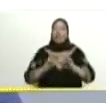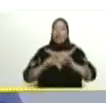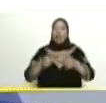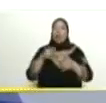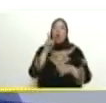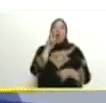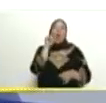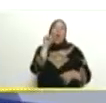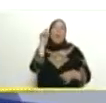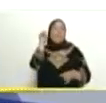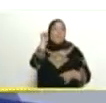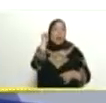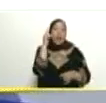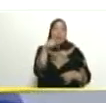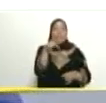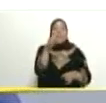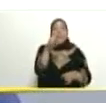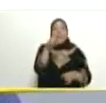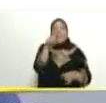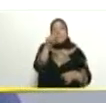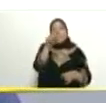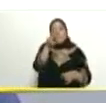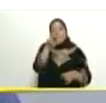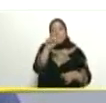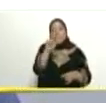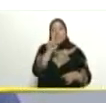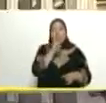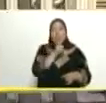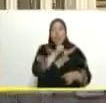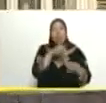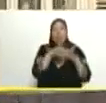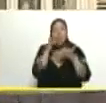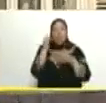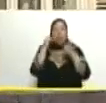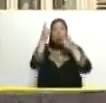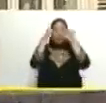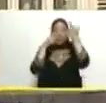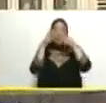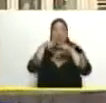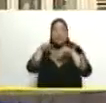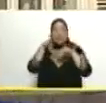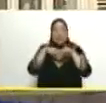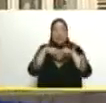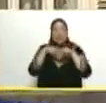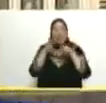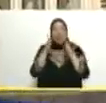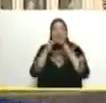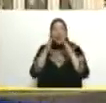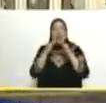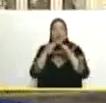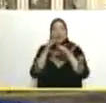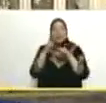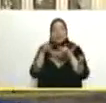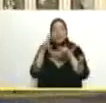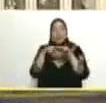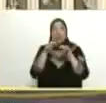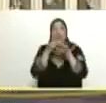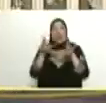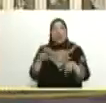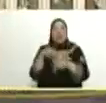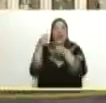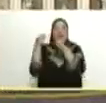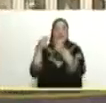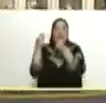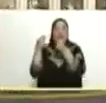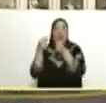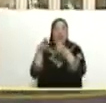Pérez. Ajá. Jefa del VCH Casa de los Niños de la Garaguaney, de la Comunidad Esperanza de un